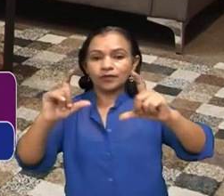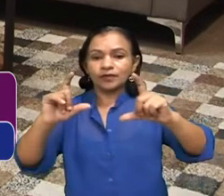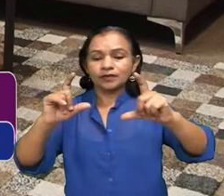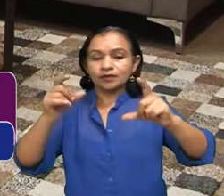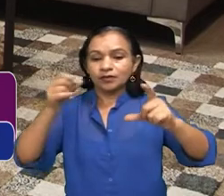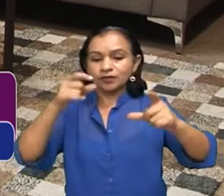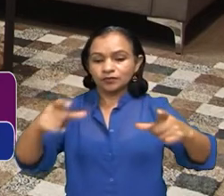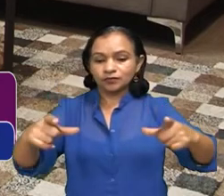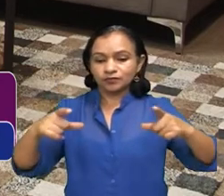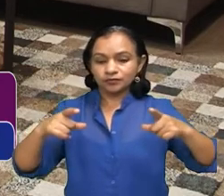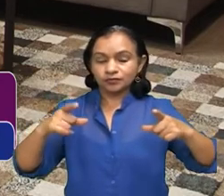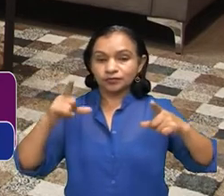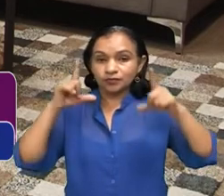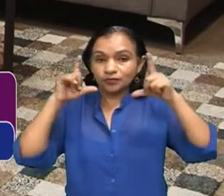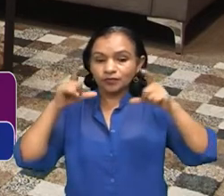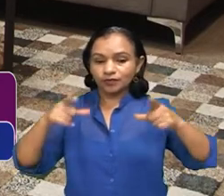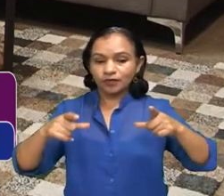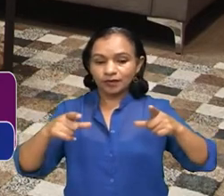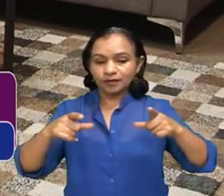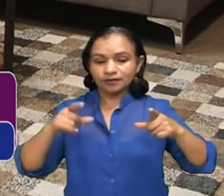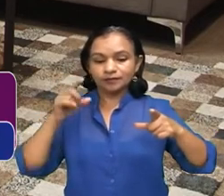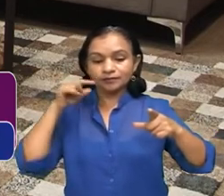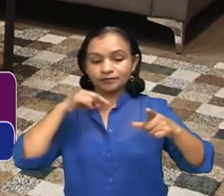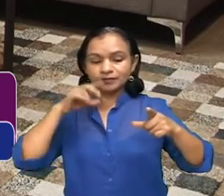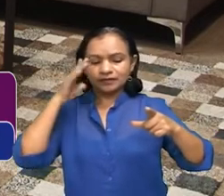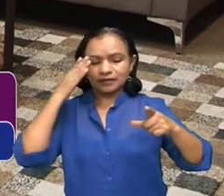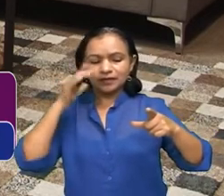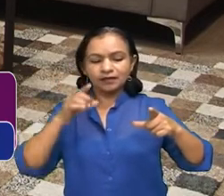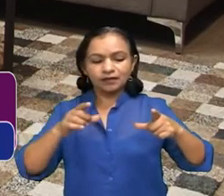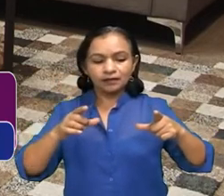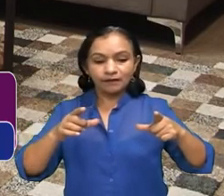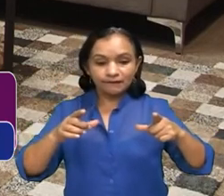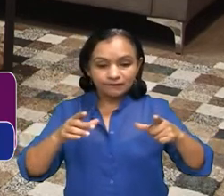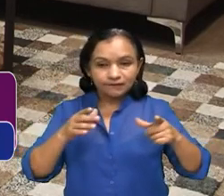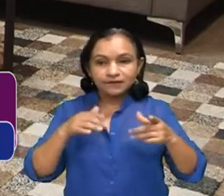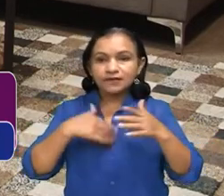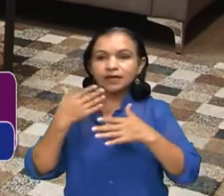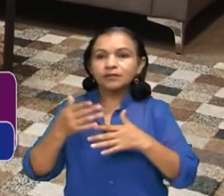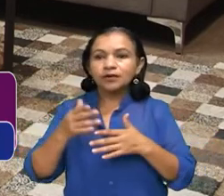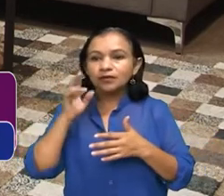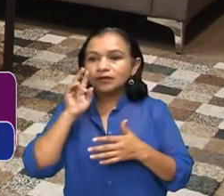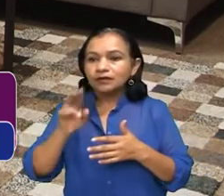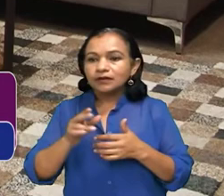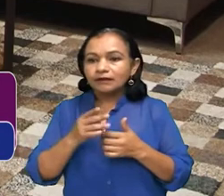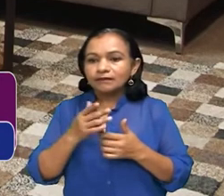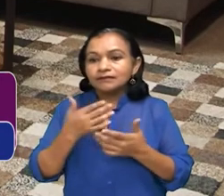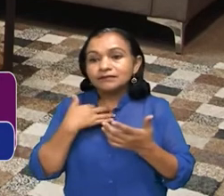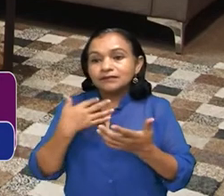plato, la tengo que saber tomar para yo producirte